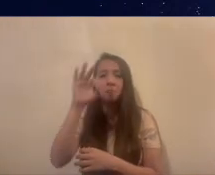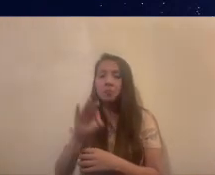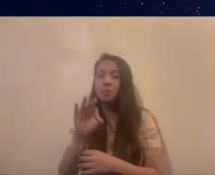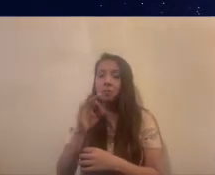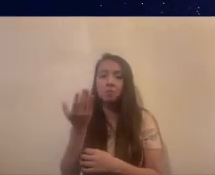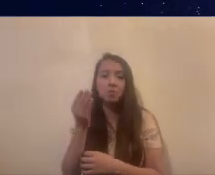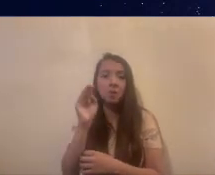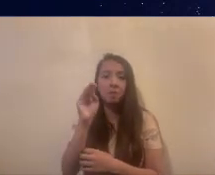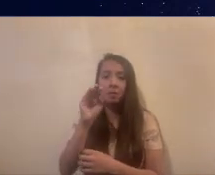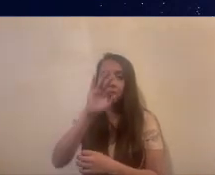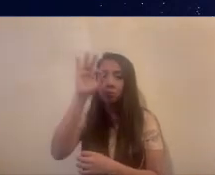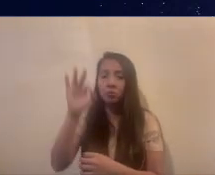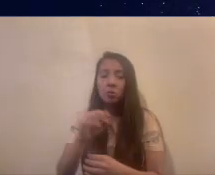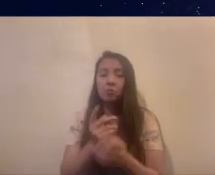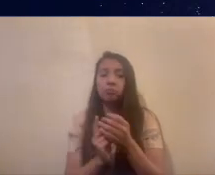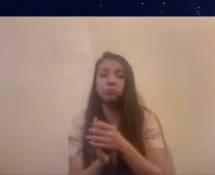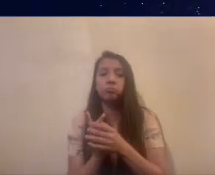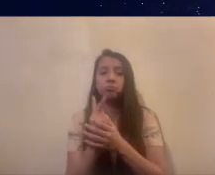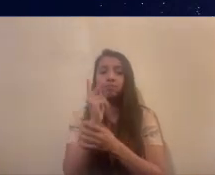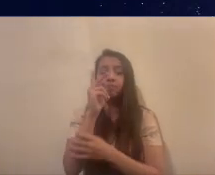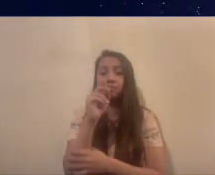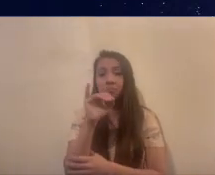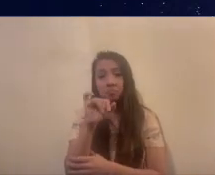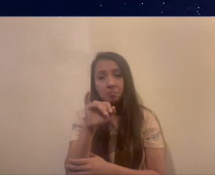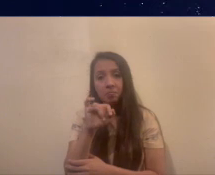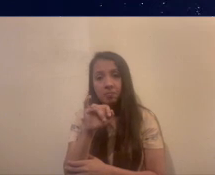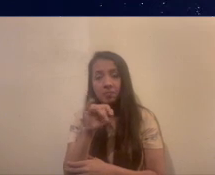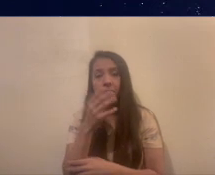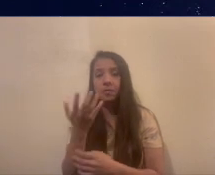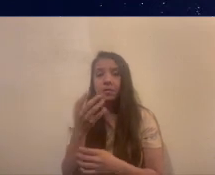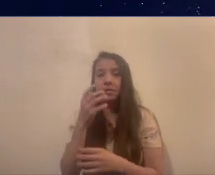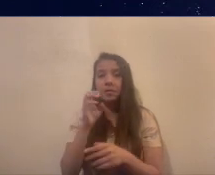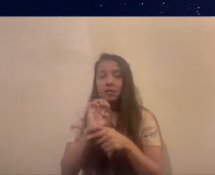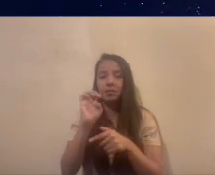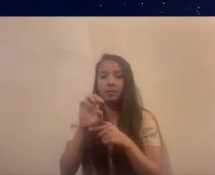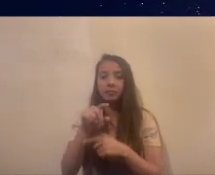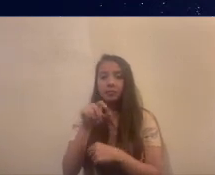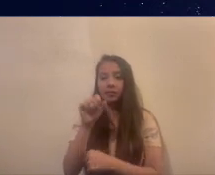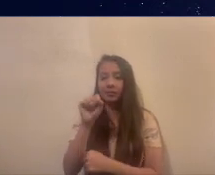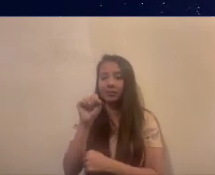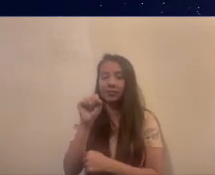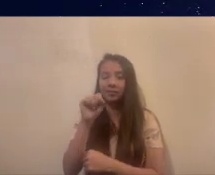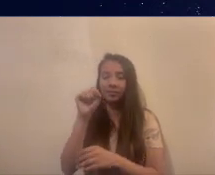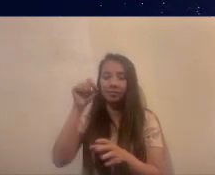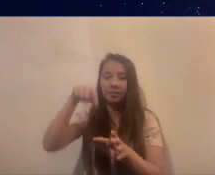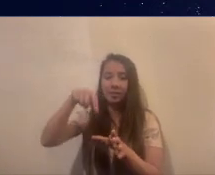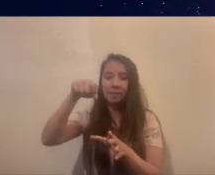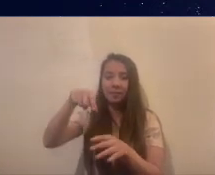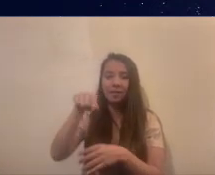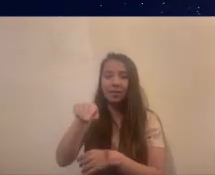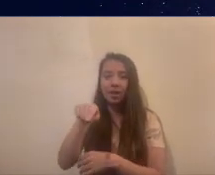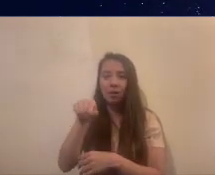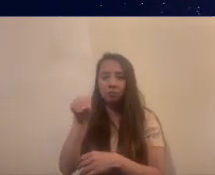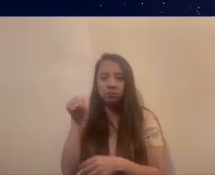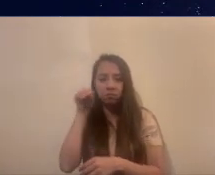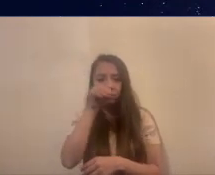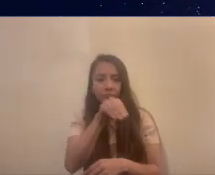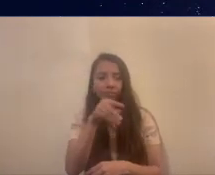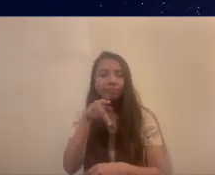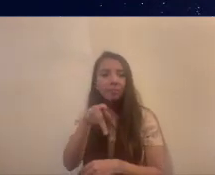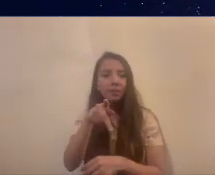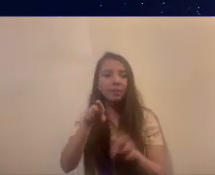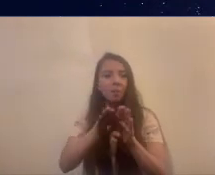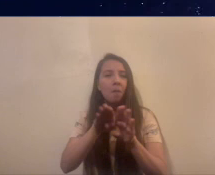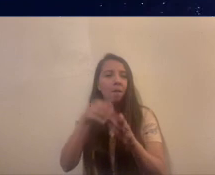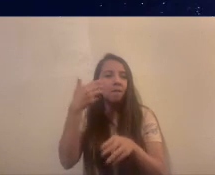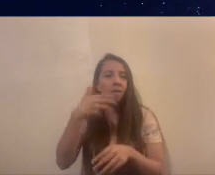alcanzado porcentajes de hasta un 90% de germinación, por lo que las semillas expuestas a estas condiciones